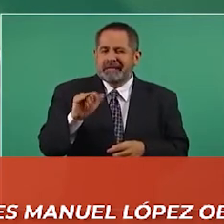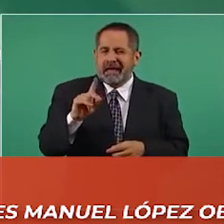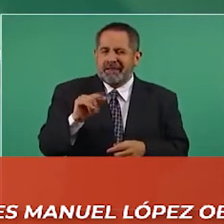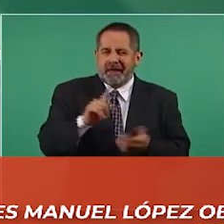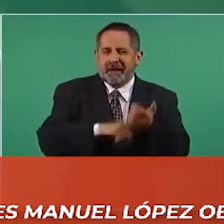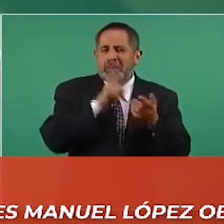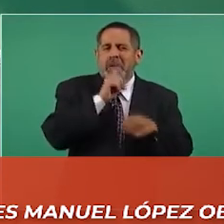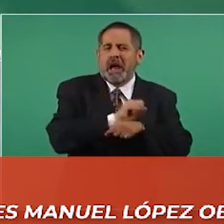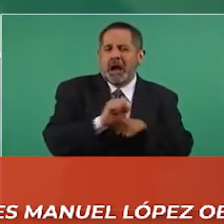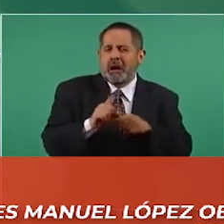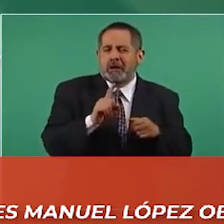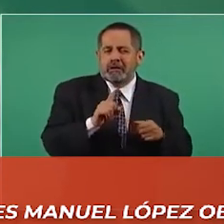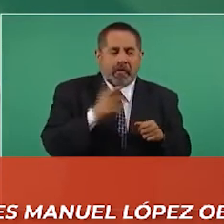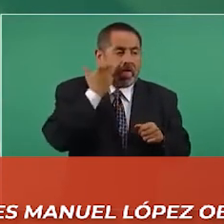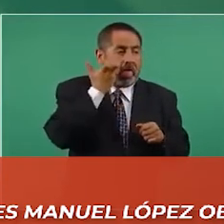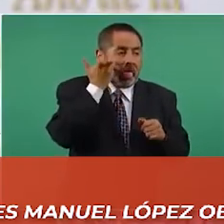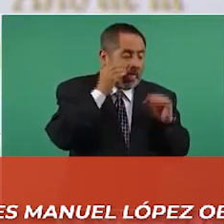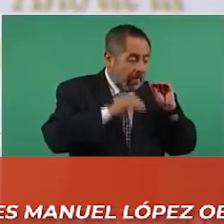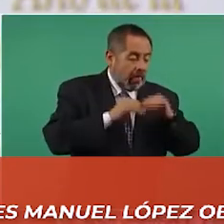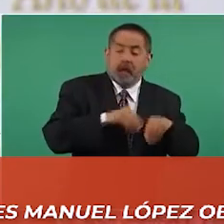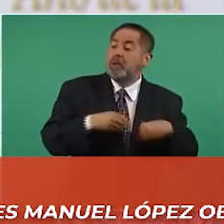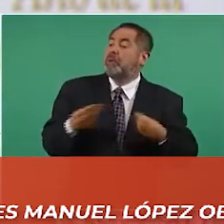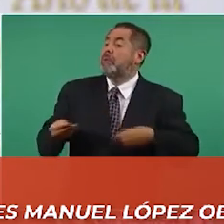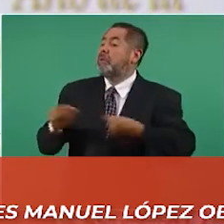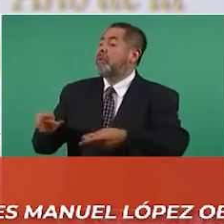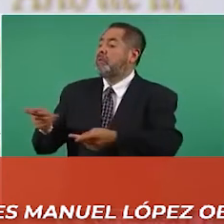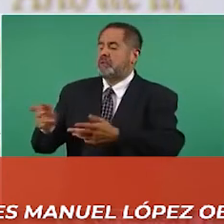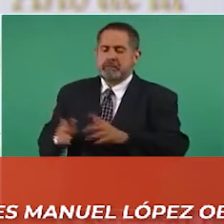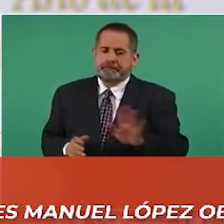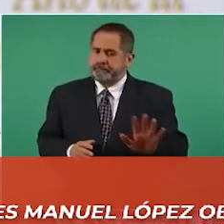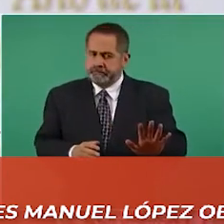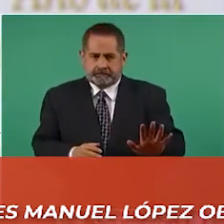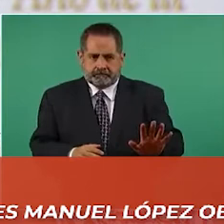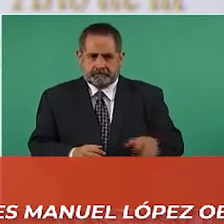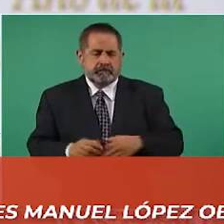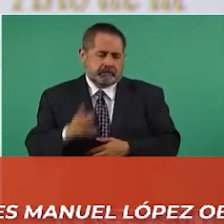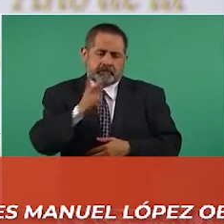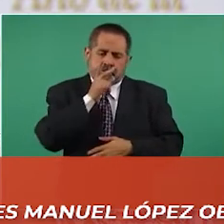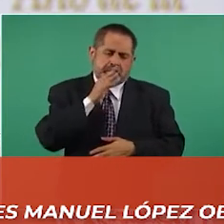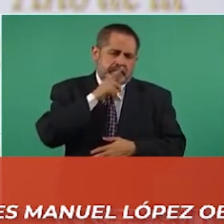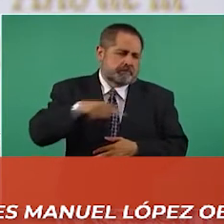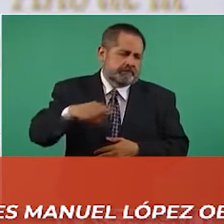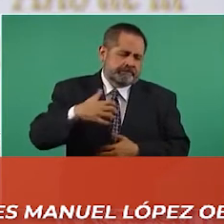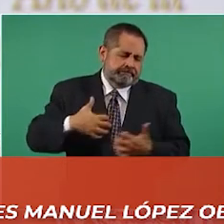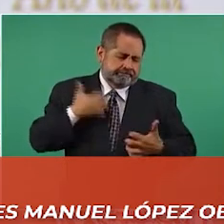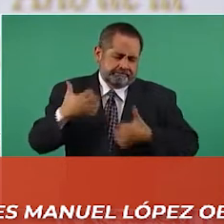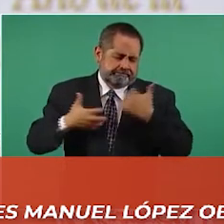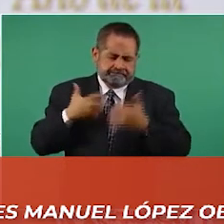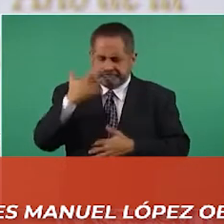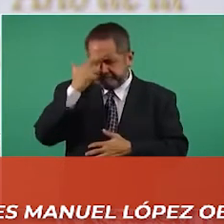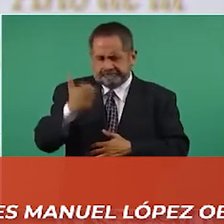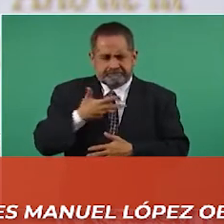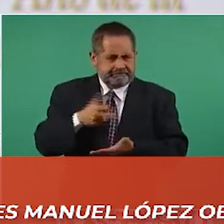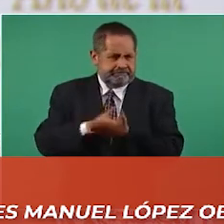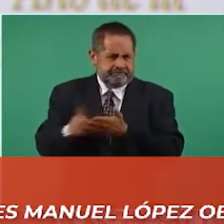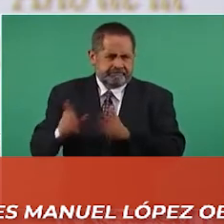Entonces, tienen los padres de los niños pues todo el derecho